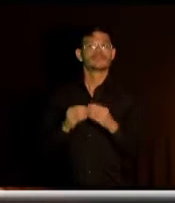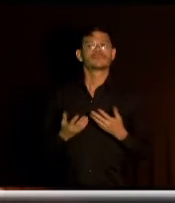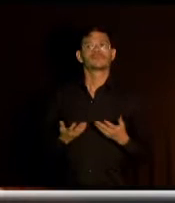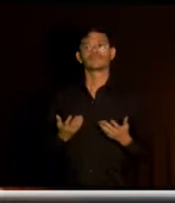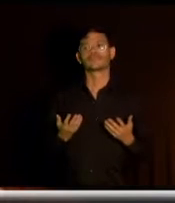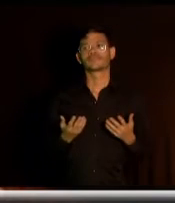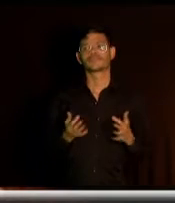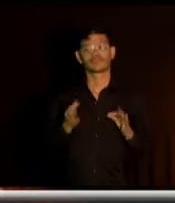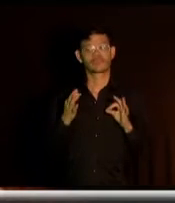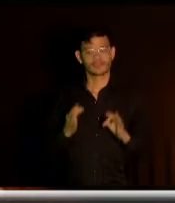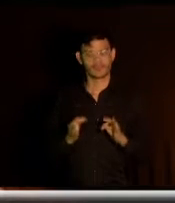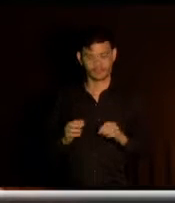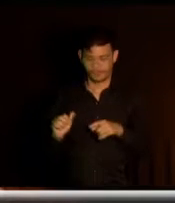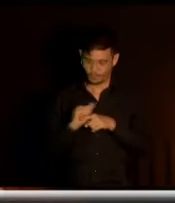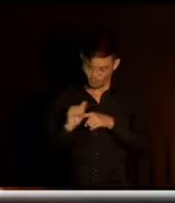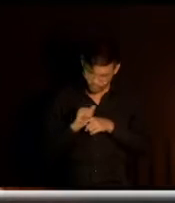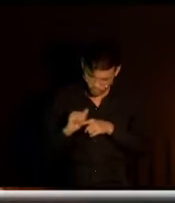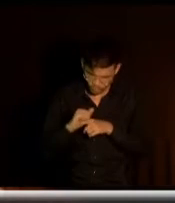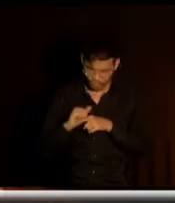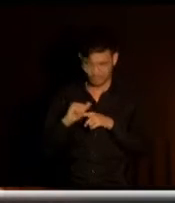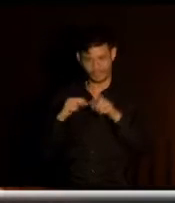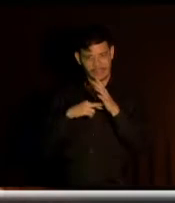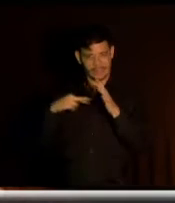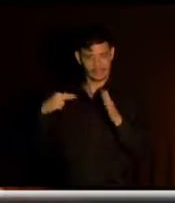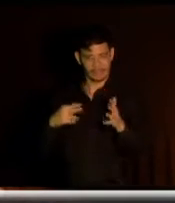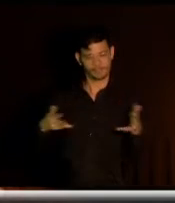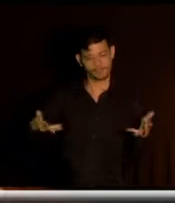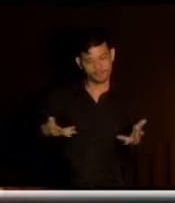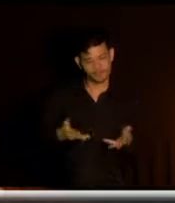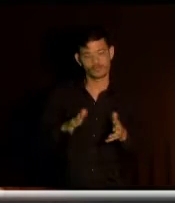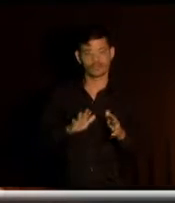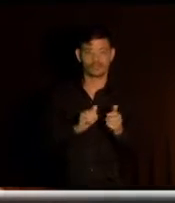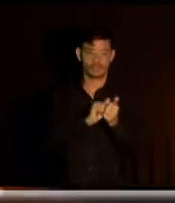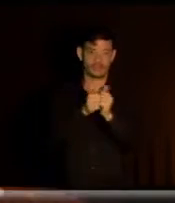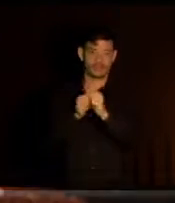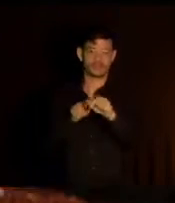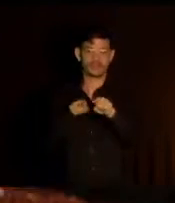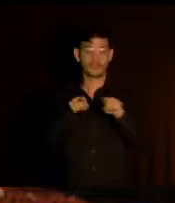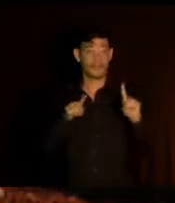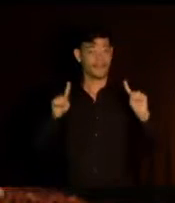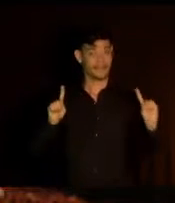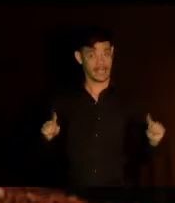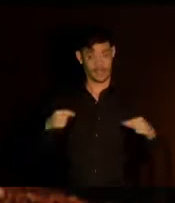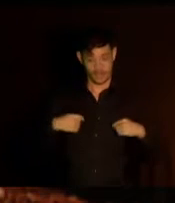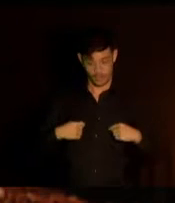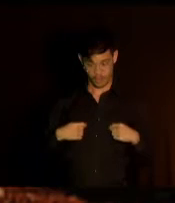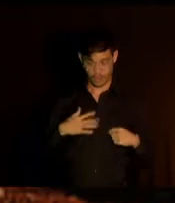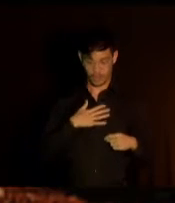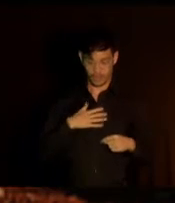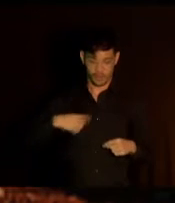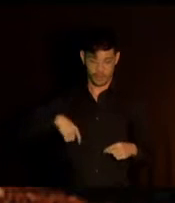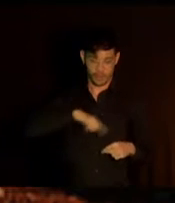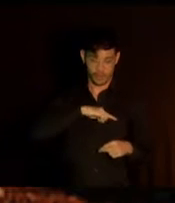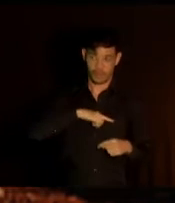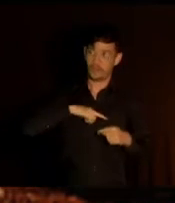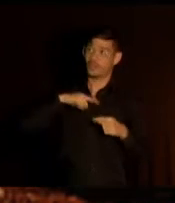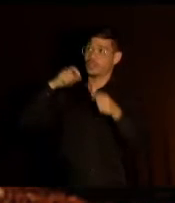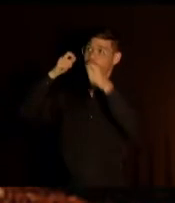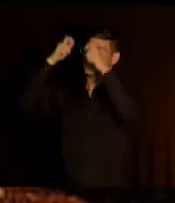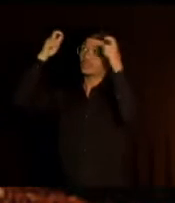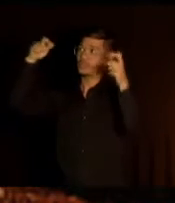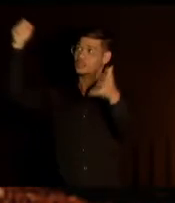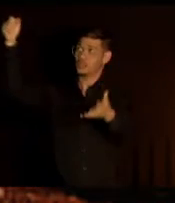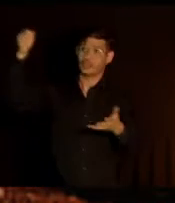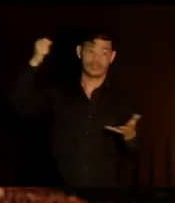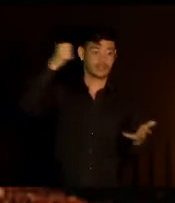técnicamente todas esas disciplinas, pero nosotros no le vamos a entregar los recursos del Estado, sino que lo hace